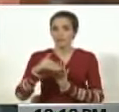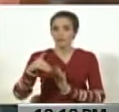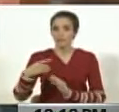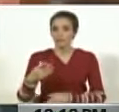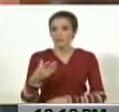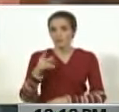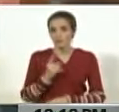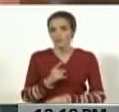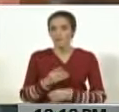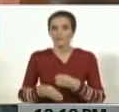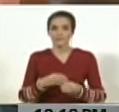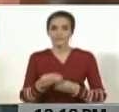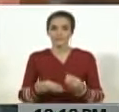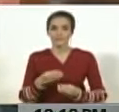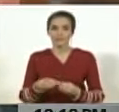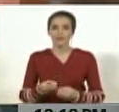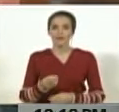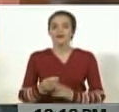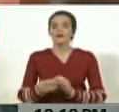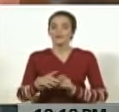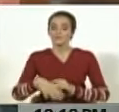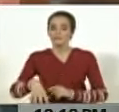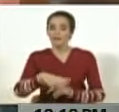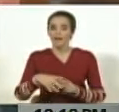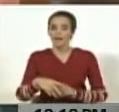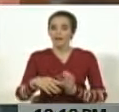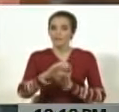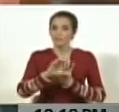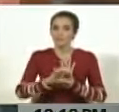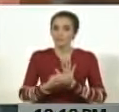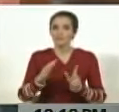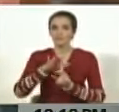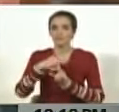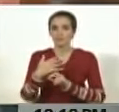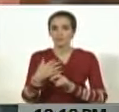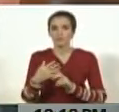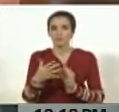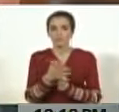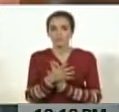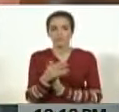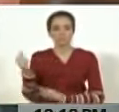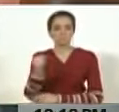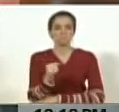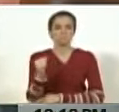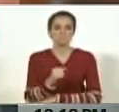van a ser ejercidas por la Sala Constitucional ante una situación de franco desacato.